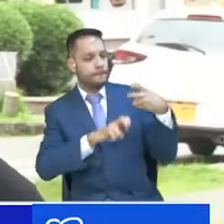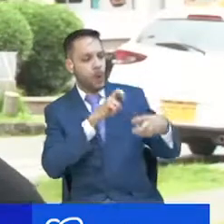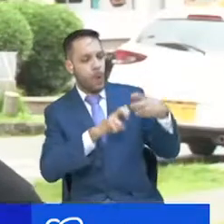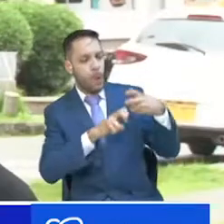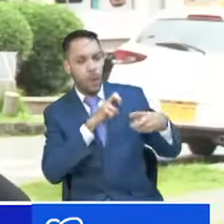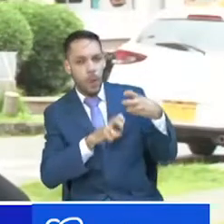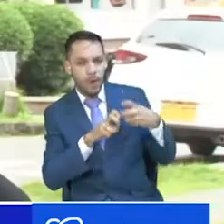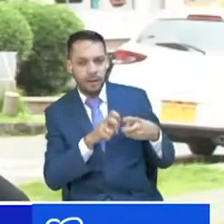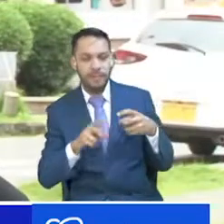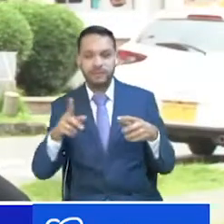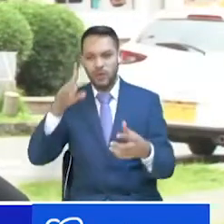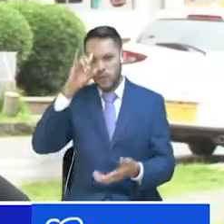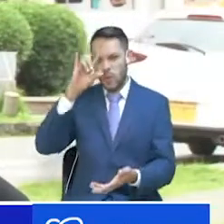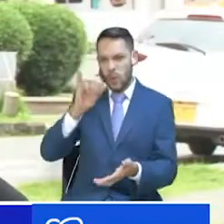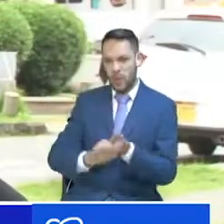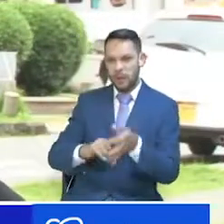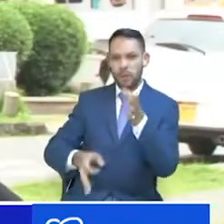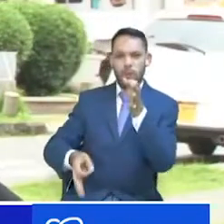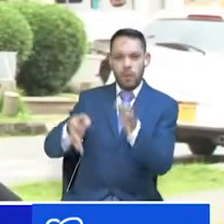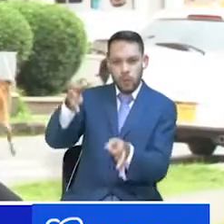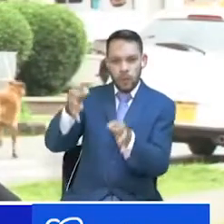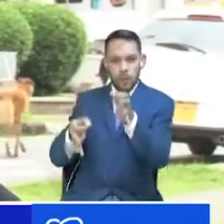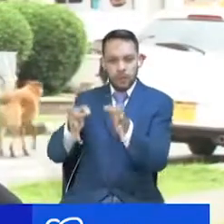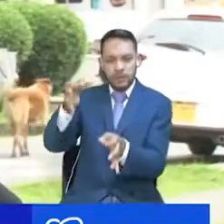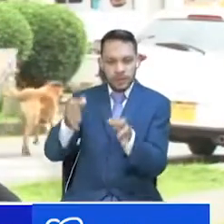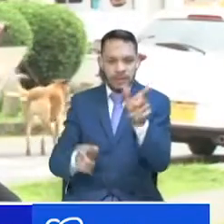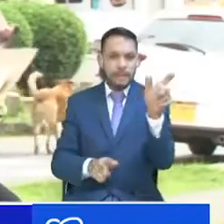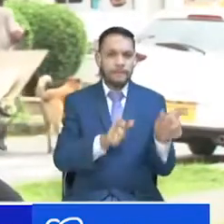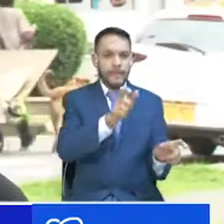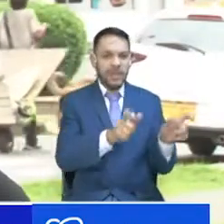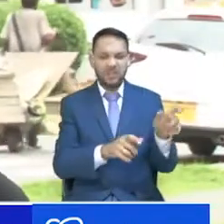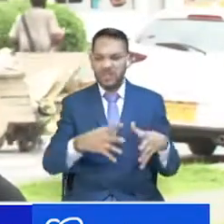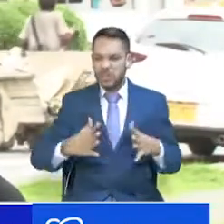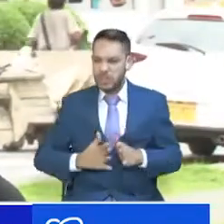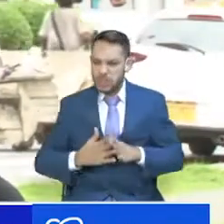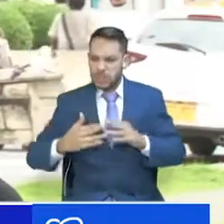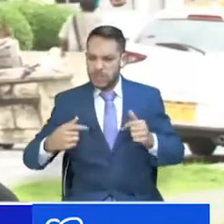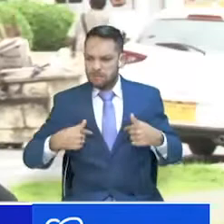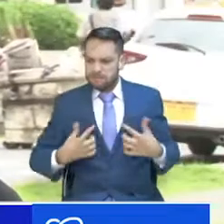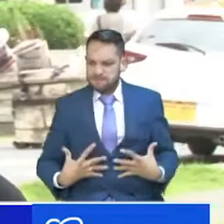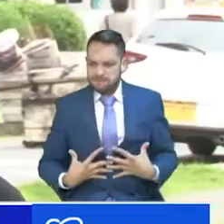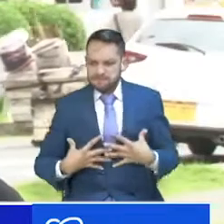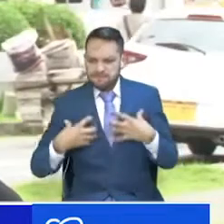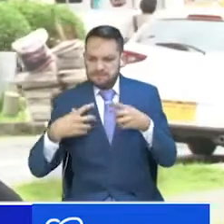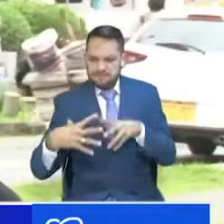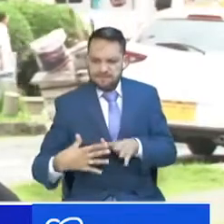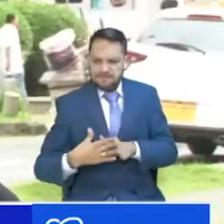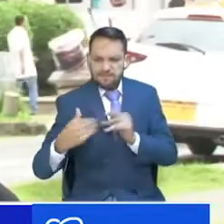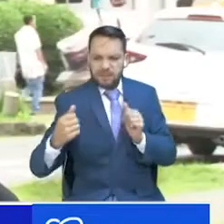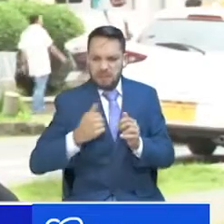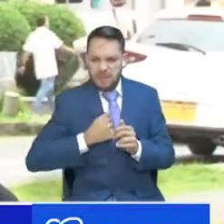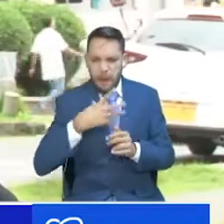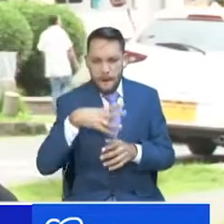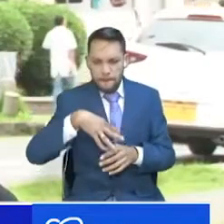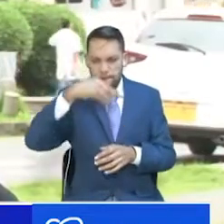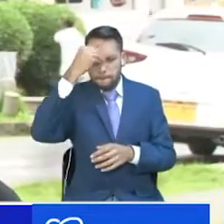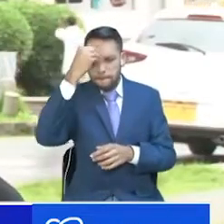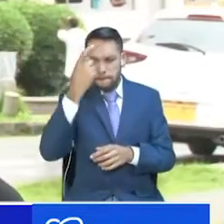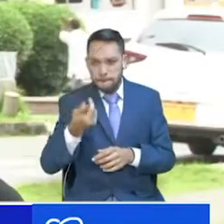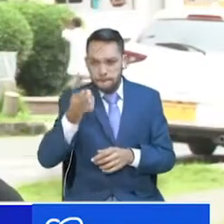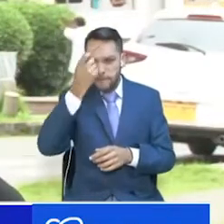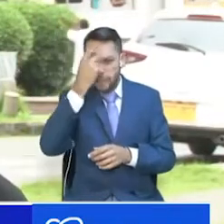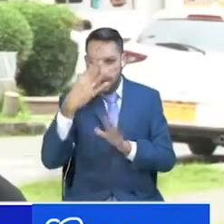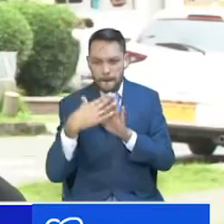judicial lo que ya precisamente que muchas personas tomen la justicia por sus propias manos entonces ellos lleva precisamente a